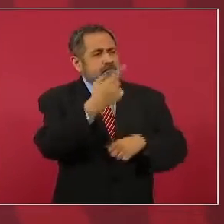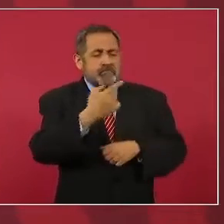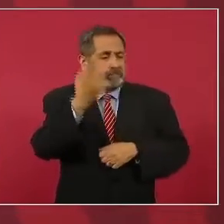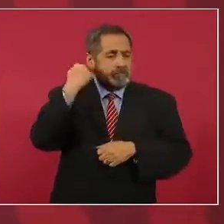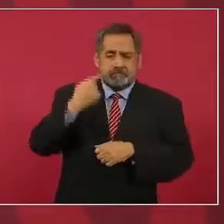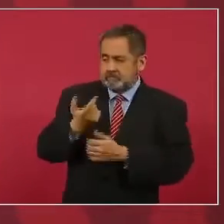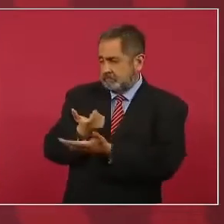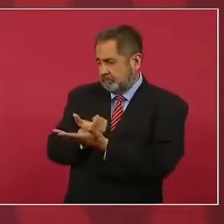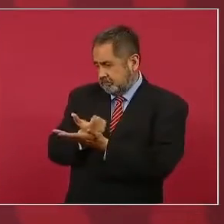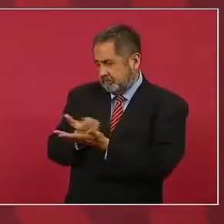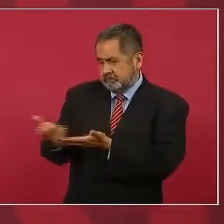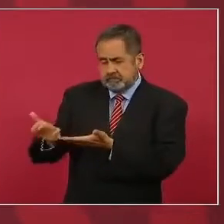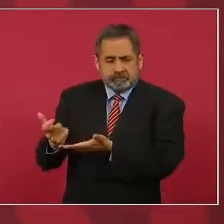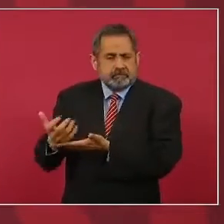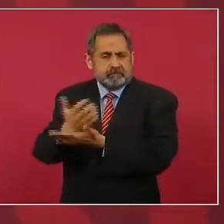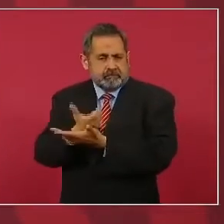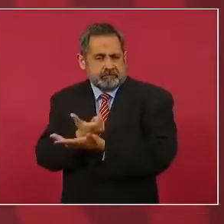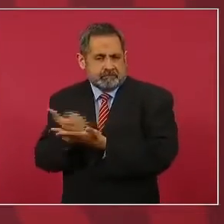México